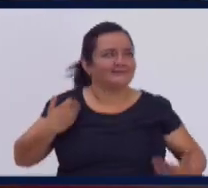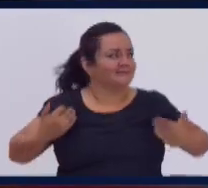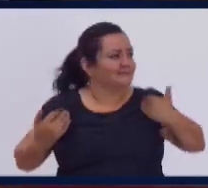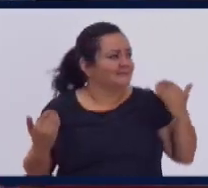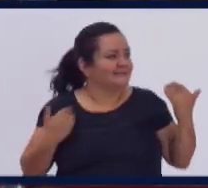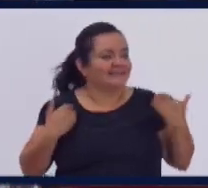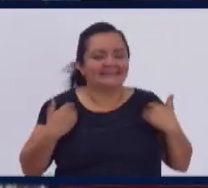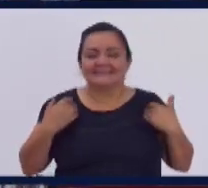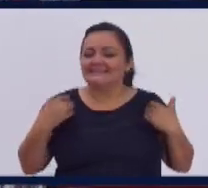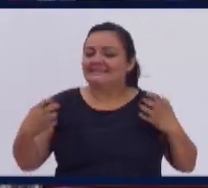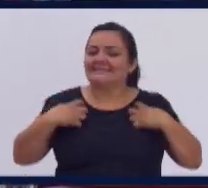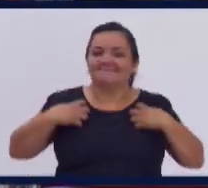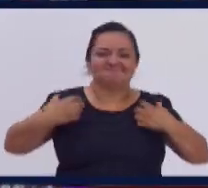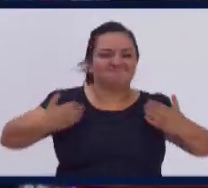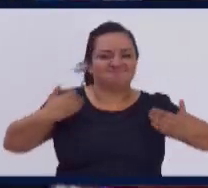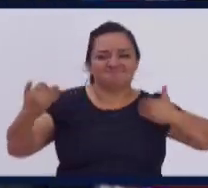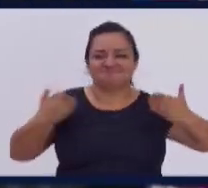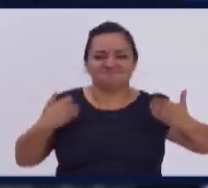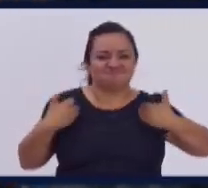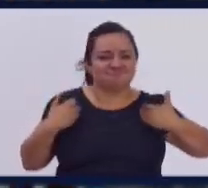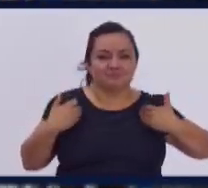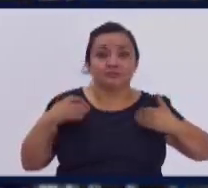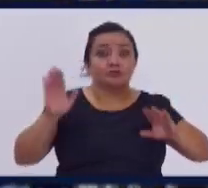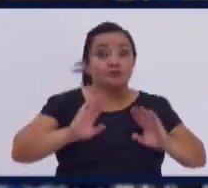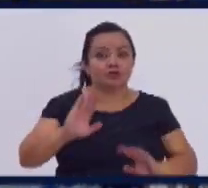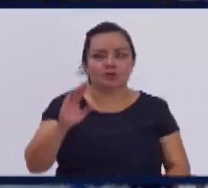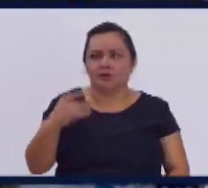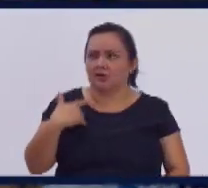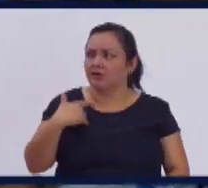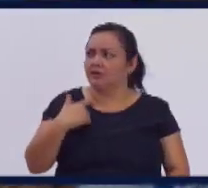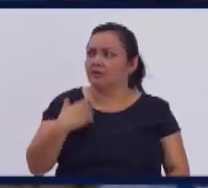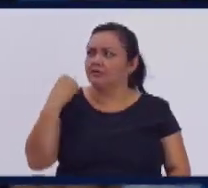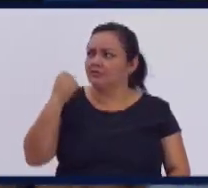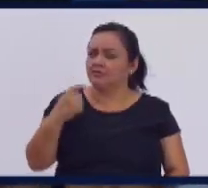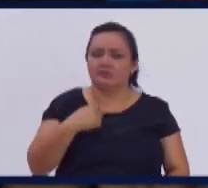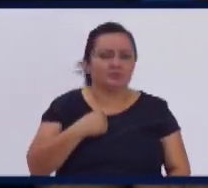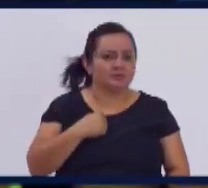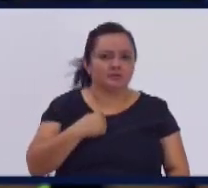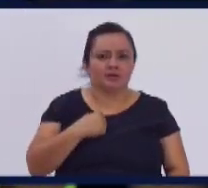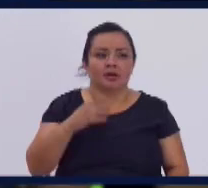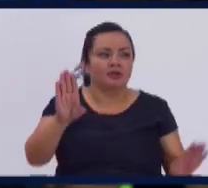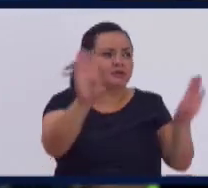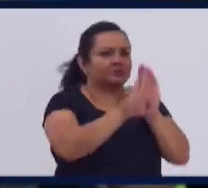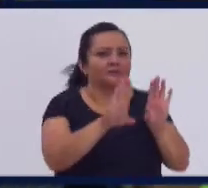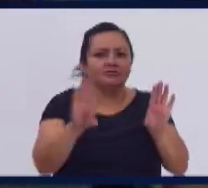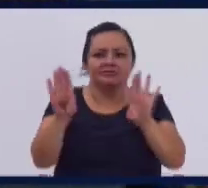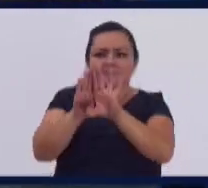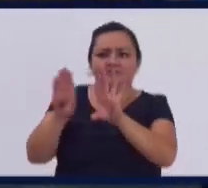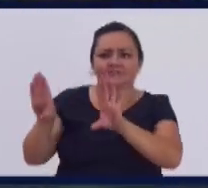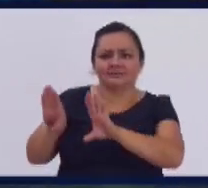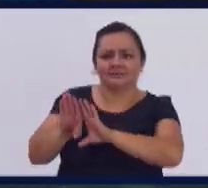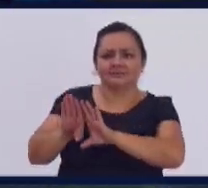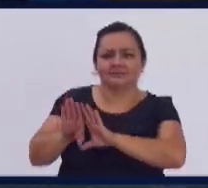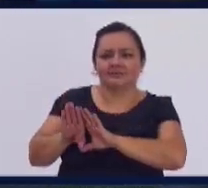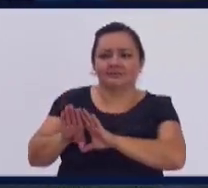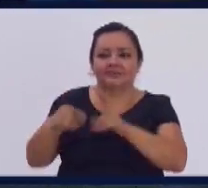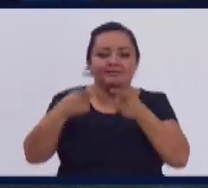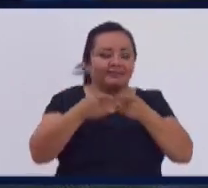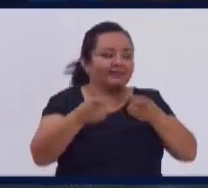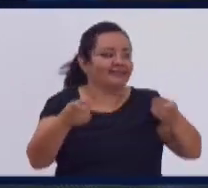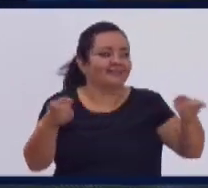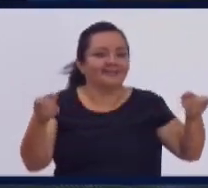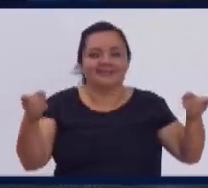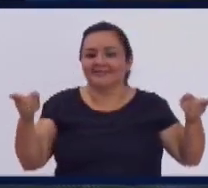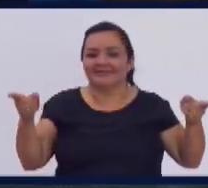nos hicieron imposible la vida, y todas las personas que nunca nos tomaron en cuenta, y todos los que cerraron puertas? Ni uno de ellos